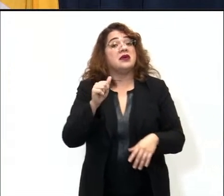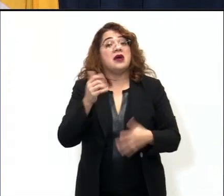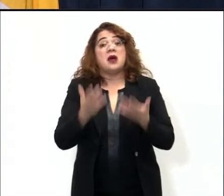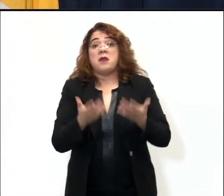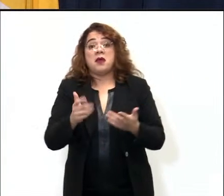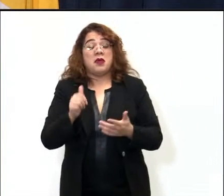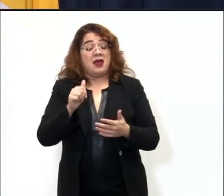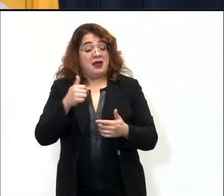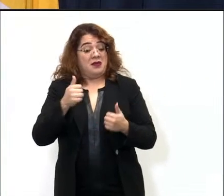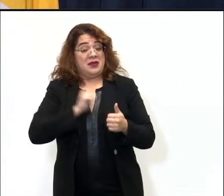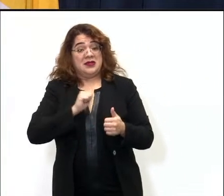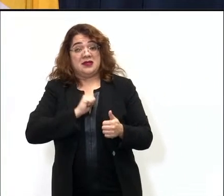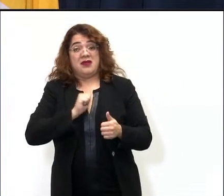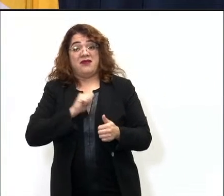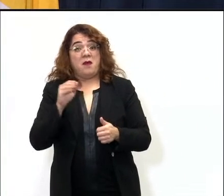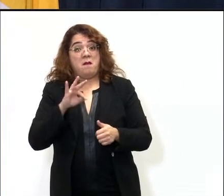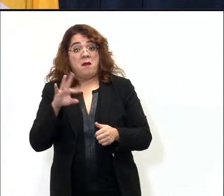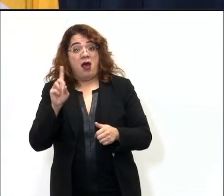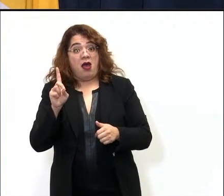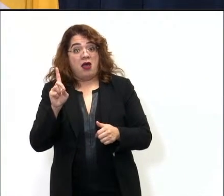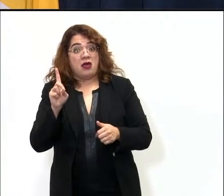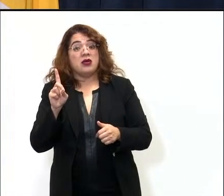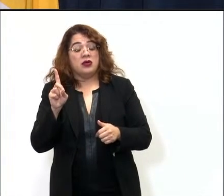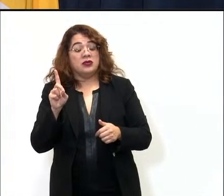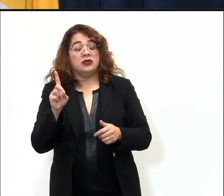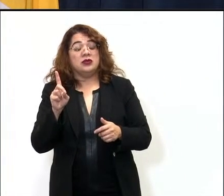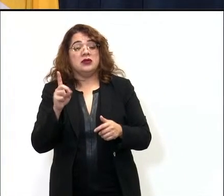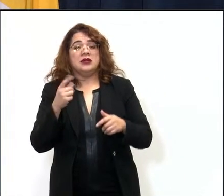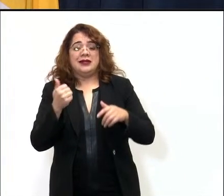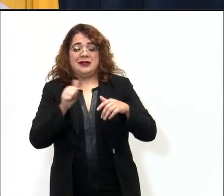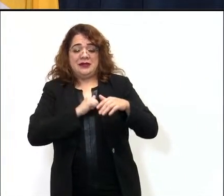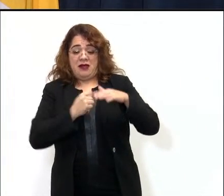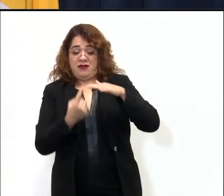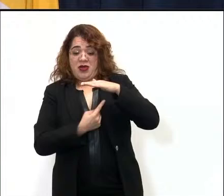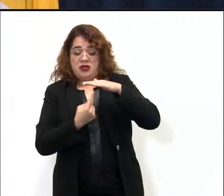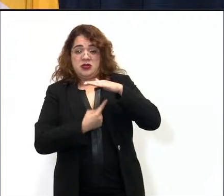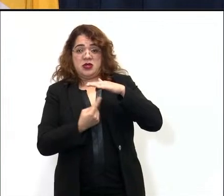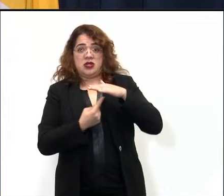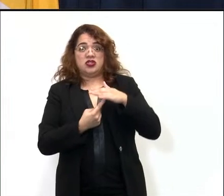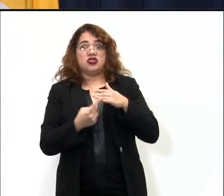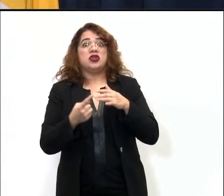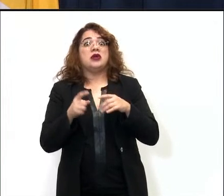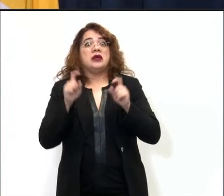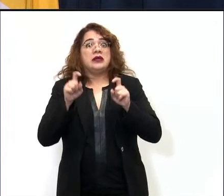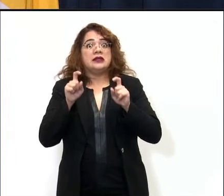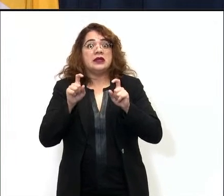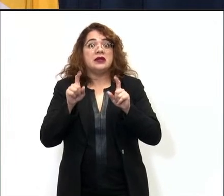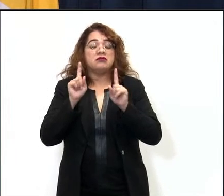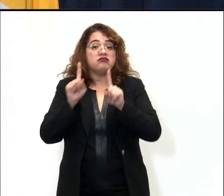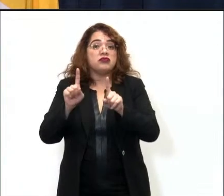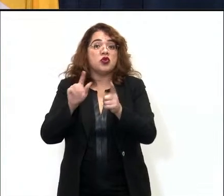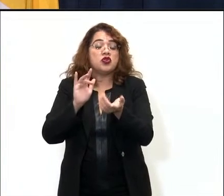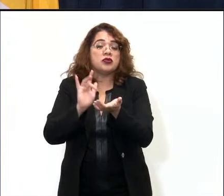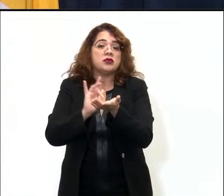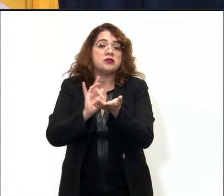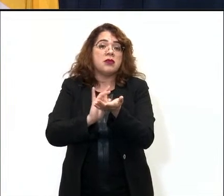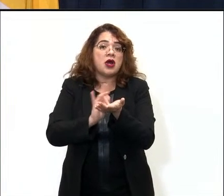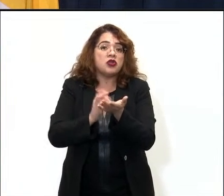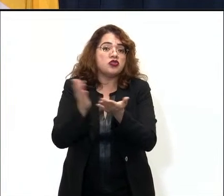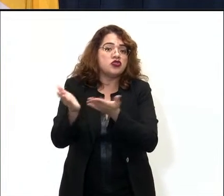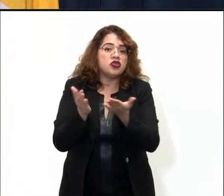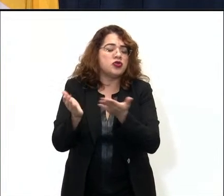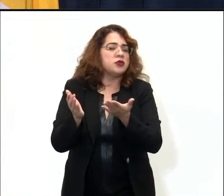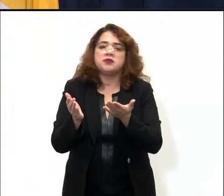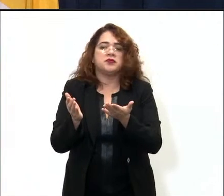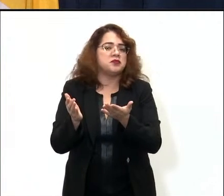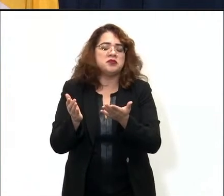o hospitalizaciones, vamos a tener unas recomendaciones para ellos. Descanse lo suficiente y beba